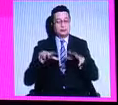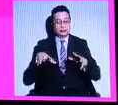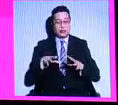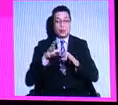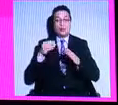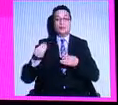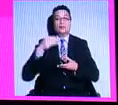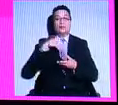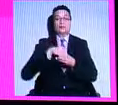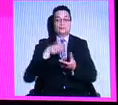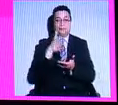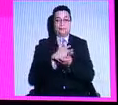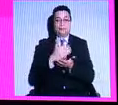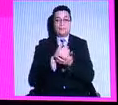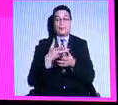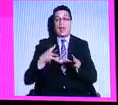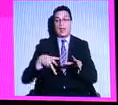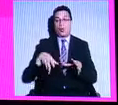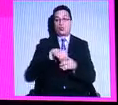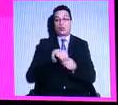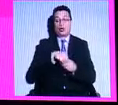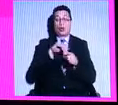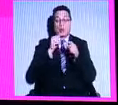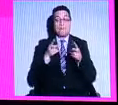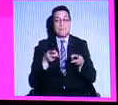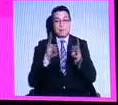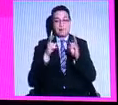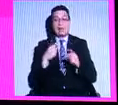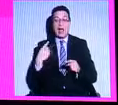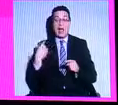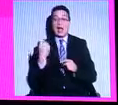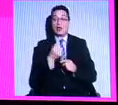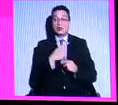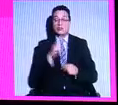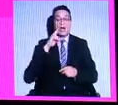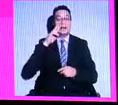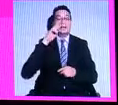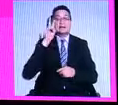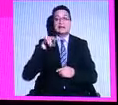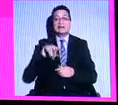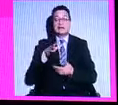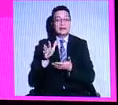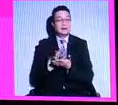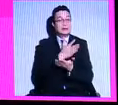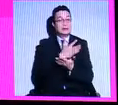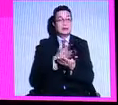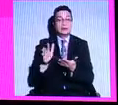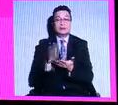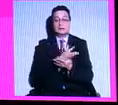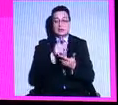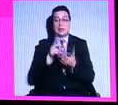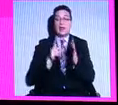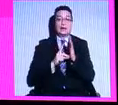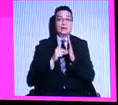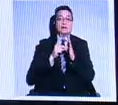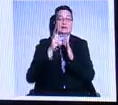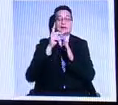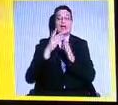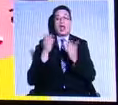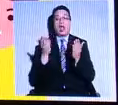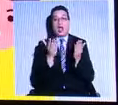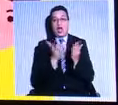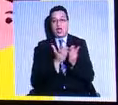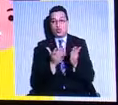incorporar medidas de inclusión que permitan a todos, sin ningún tipo de distinción, desarrollar sus estudios.